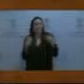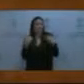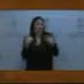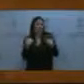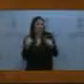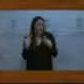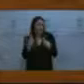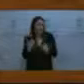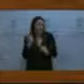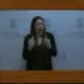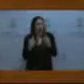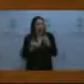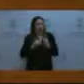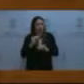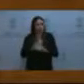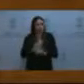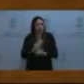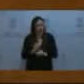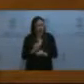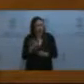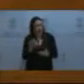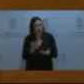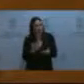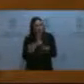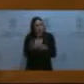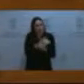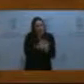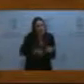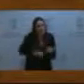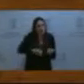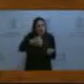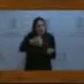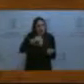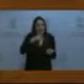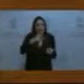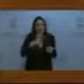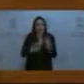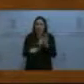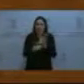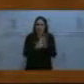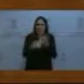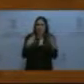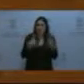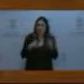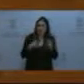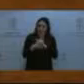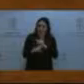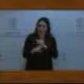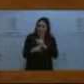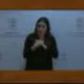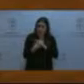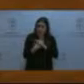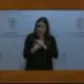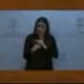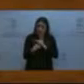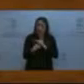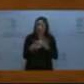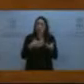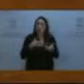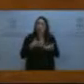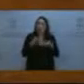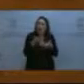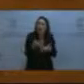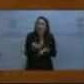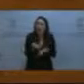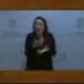observando. Con esos mayores ingresos derivados de la lucha contra el fraude fiscal, pues se